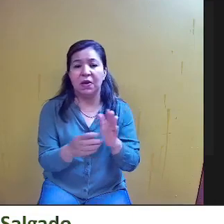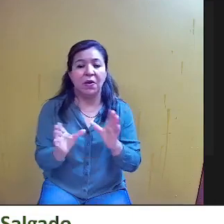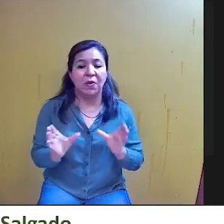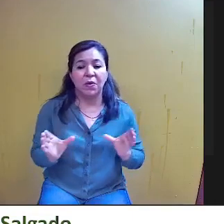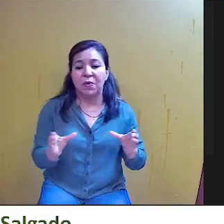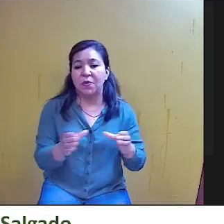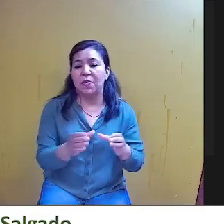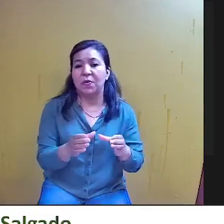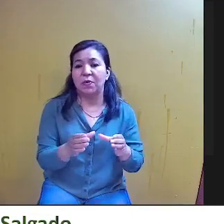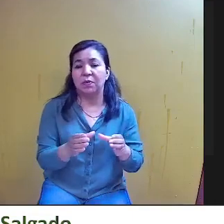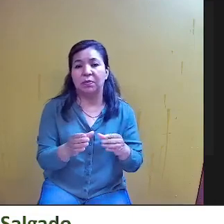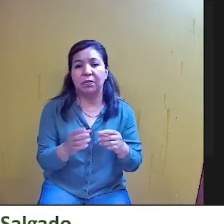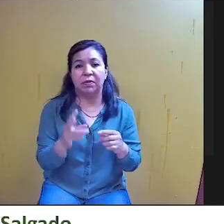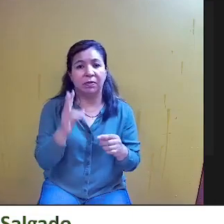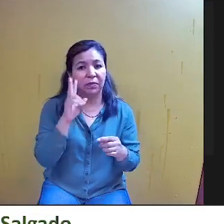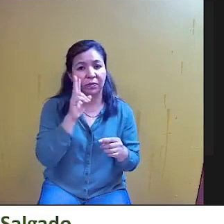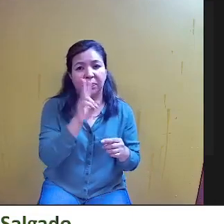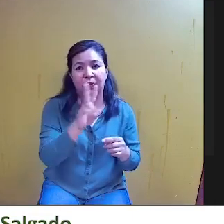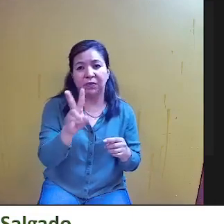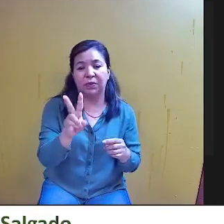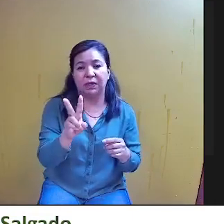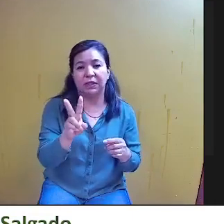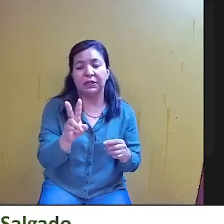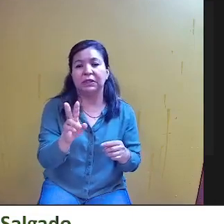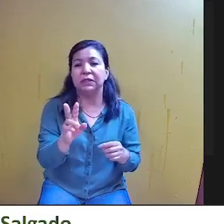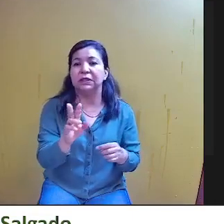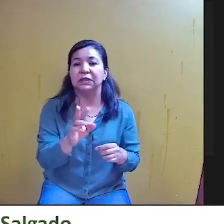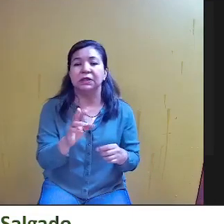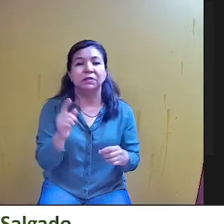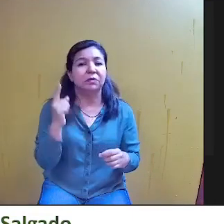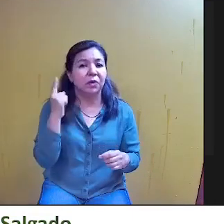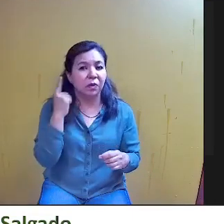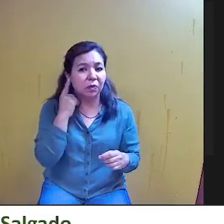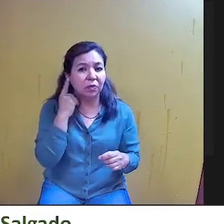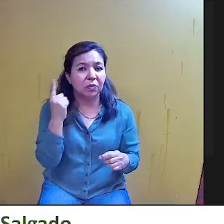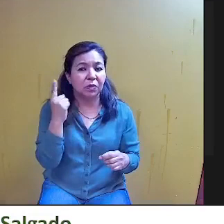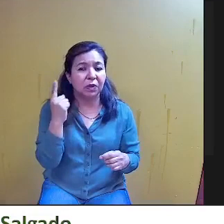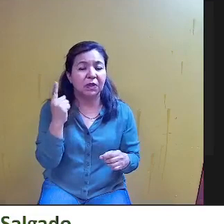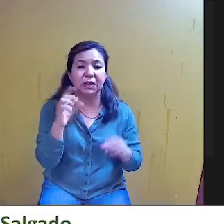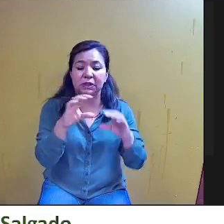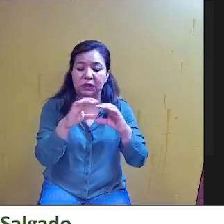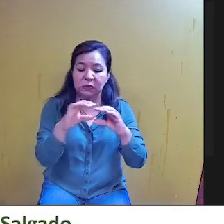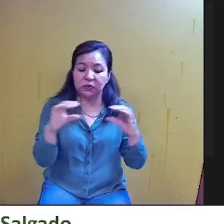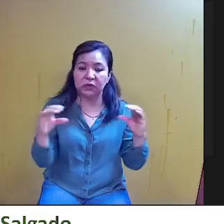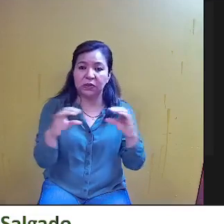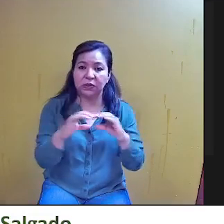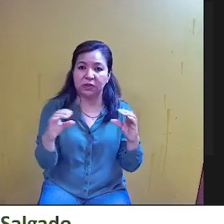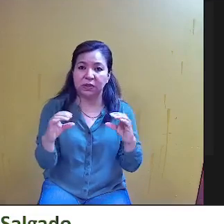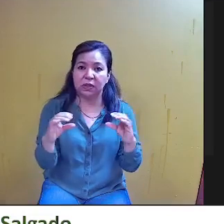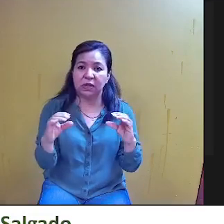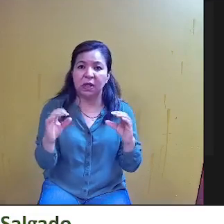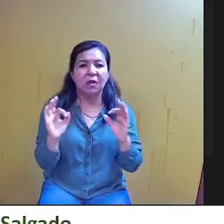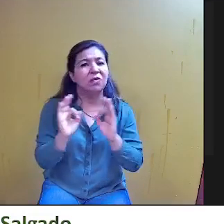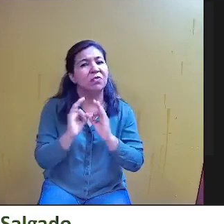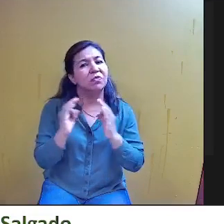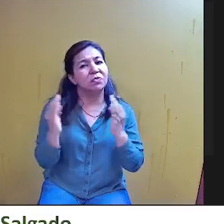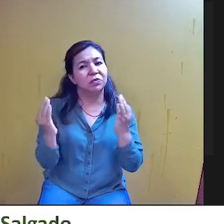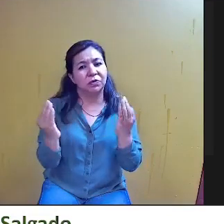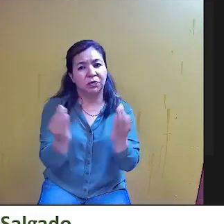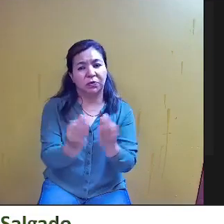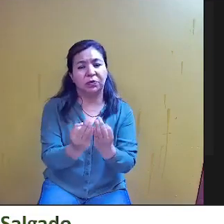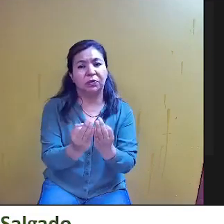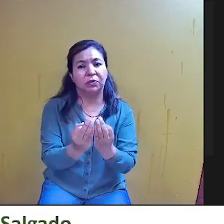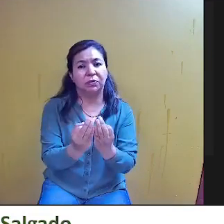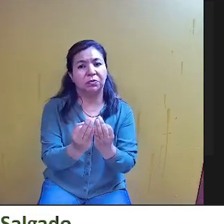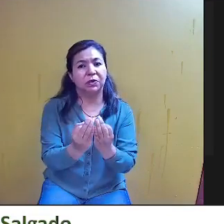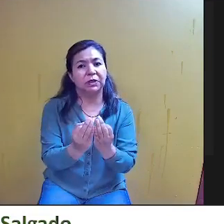de los elementos visuales, auditivos y textuales, de forma tal que si del